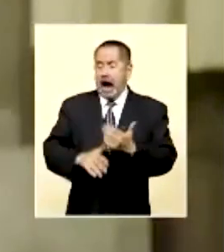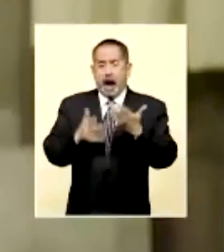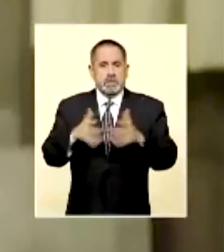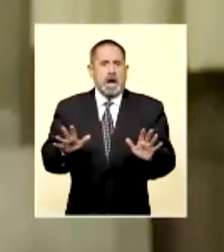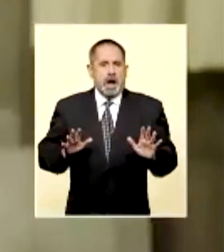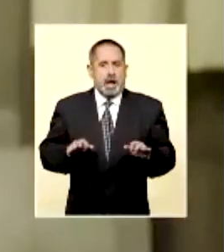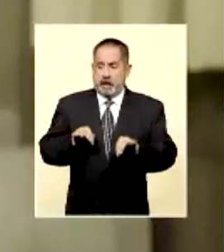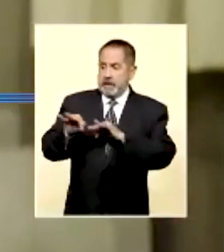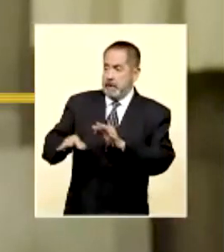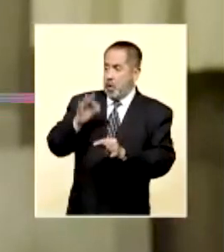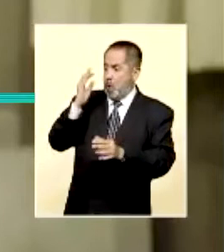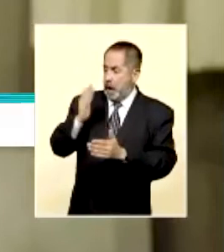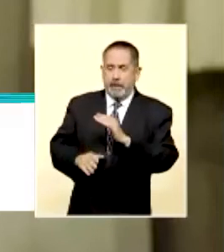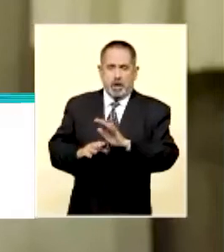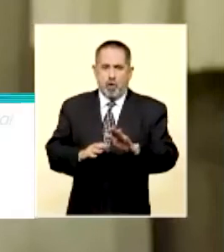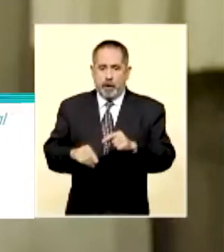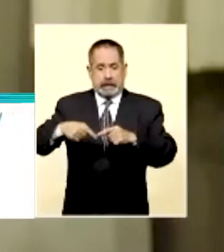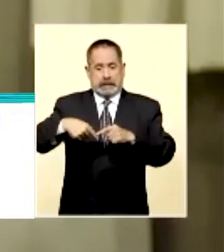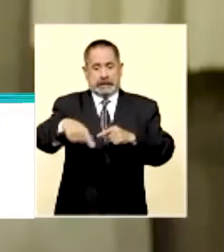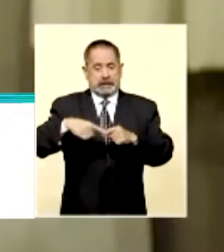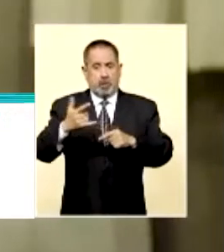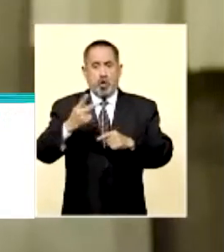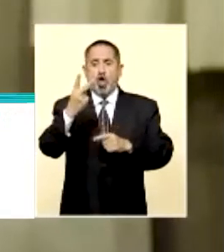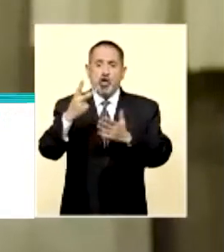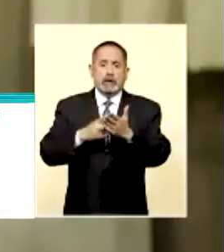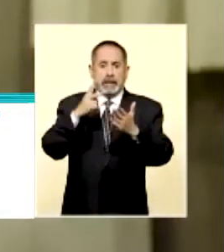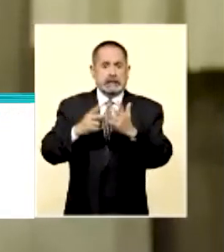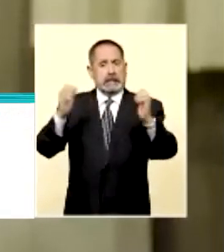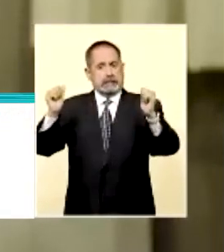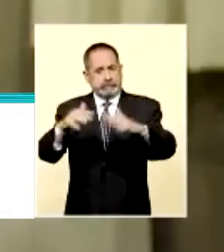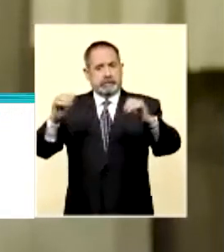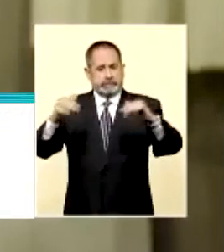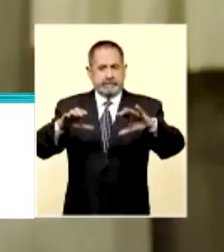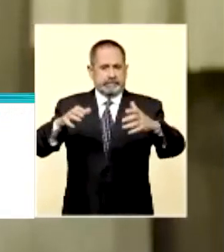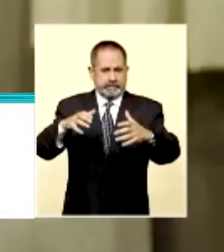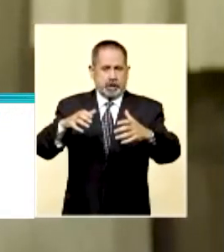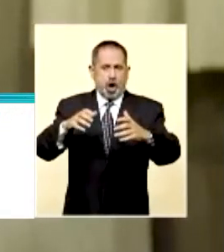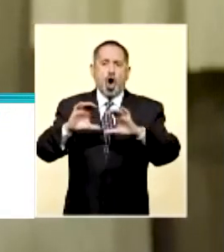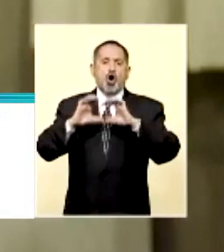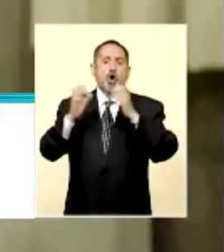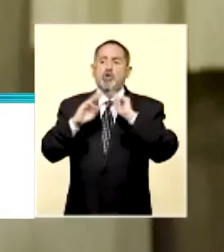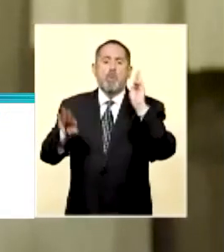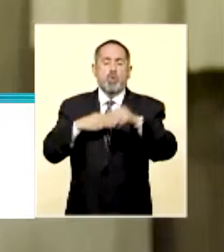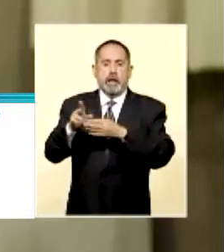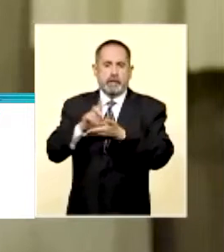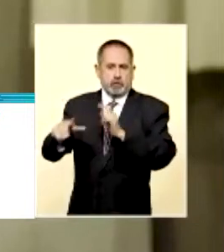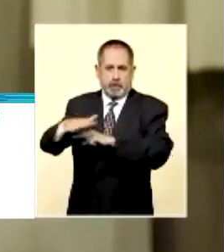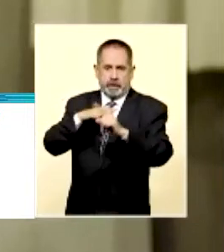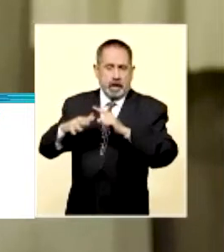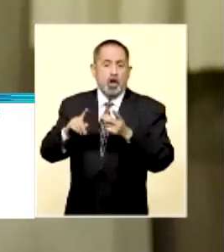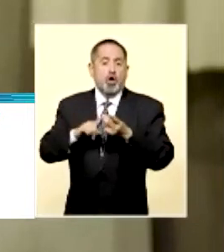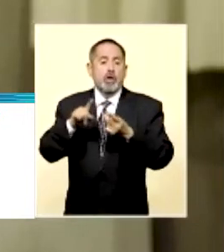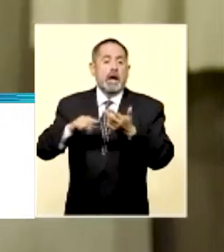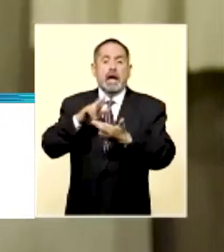de nuestro trabajo. Aún este mes, en julio, tendremos dos segmentos más del Congreso Mundial de Derecho Ambiental en